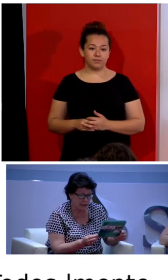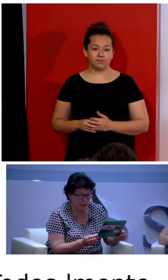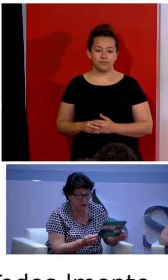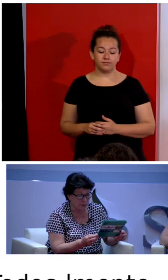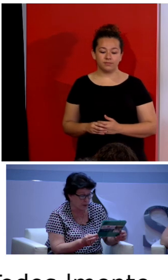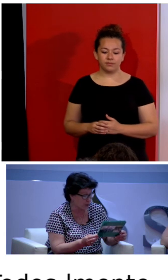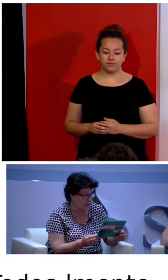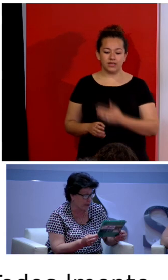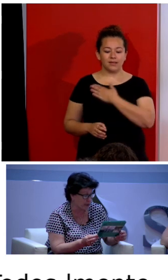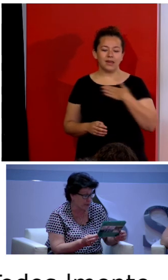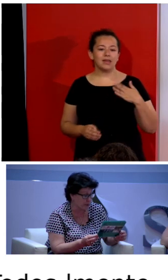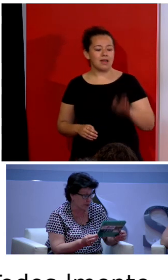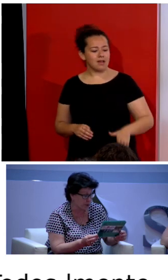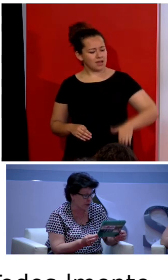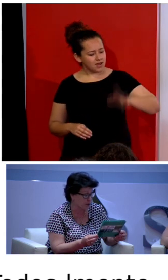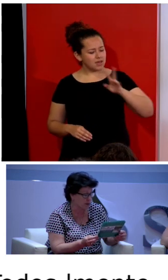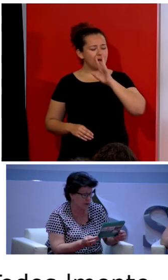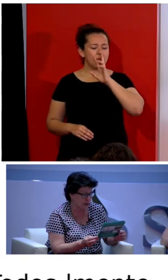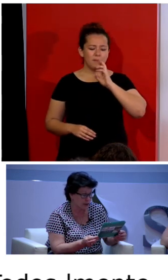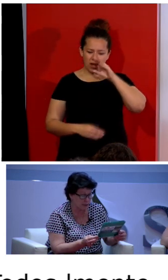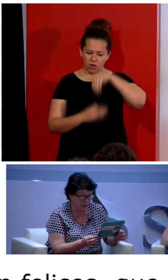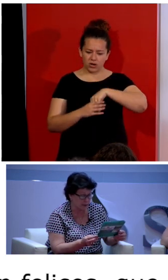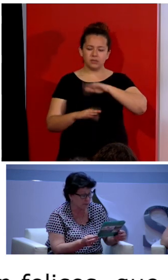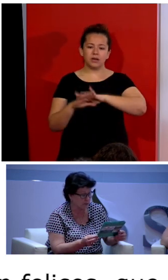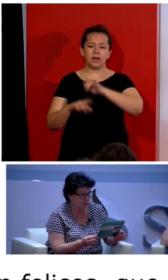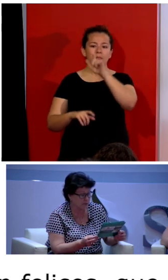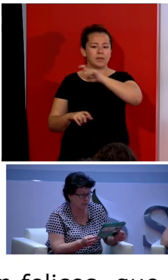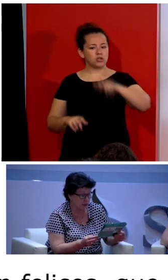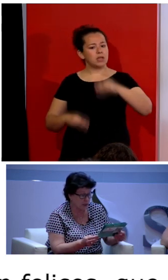que crezcan con valores para ser personas de bien,